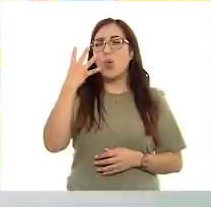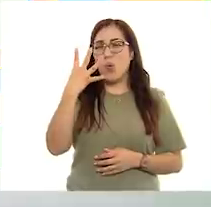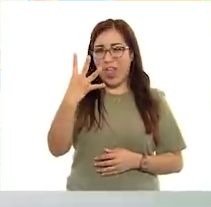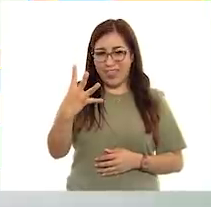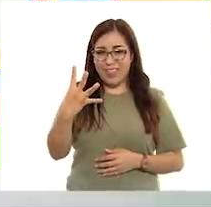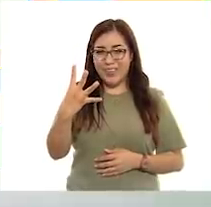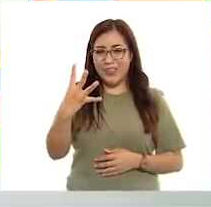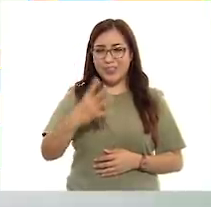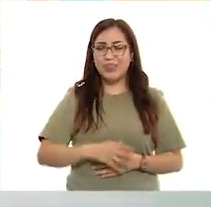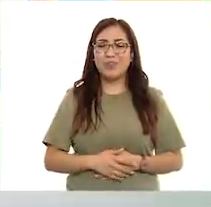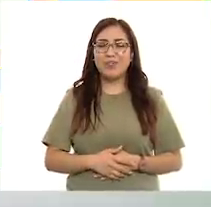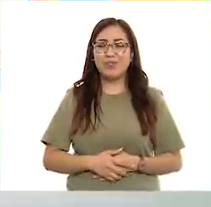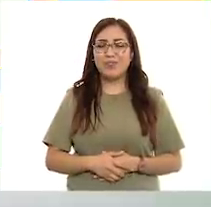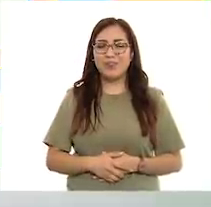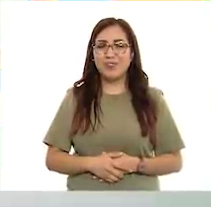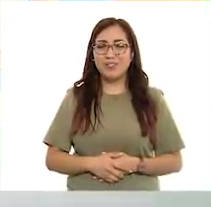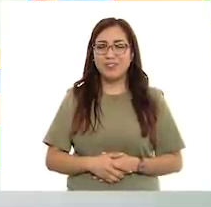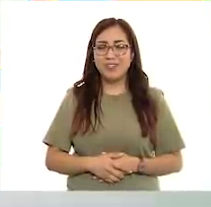¡Cuatro!